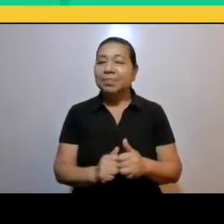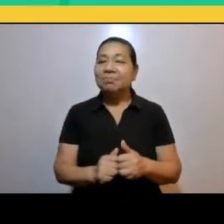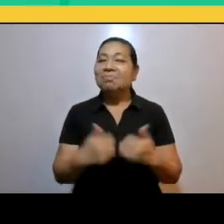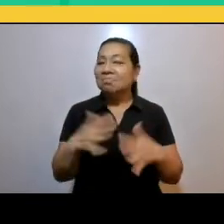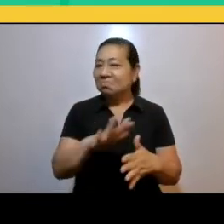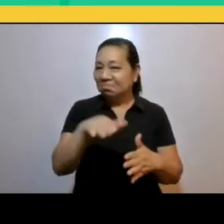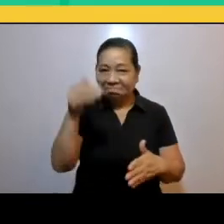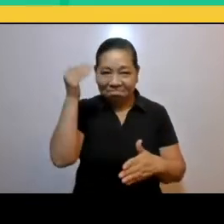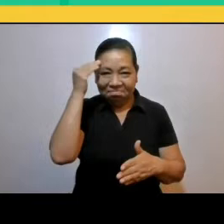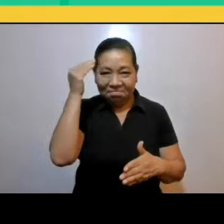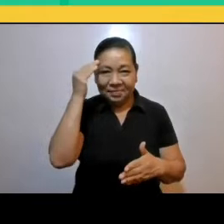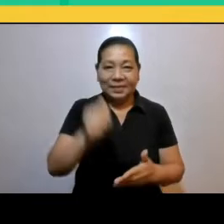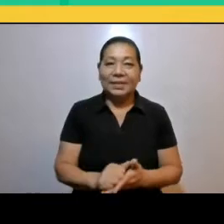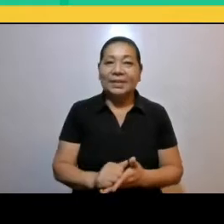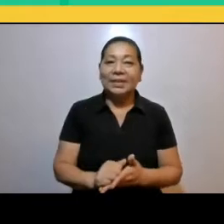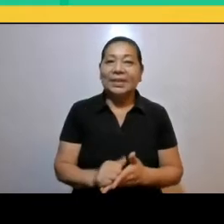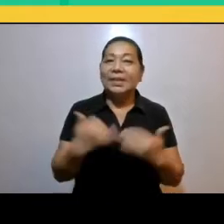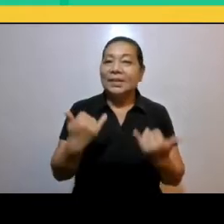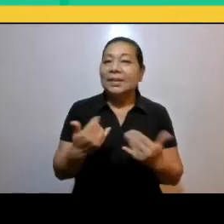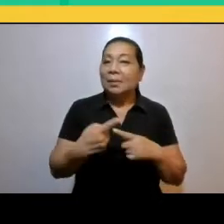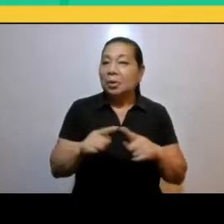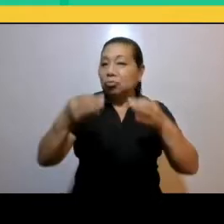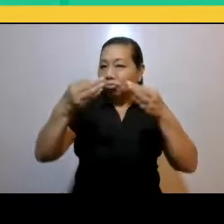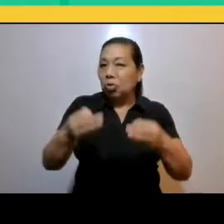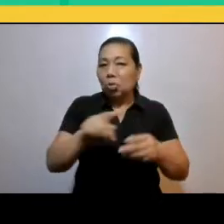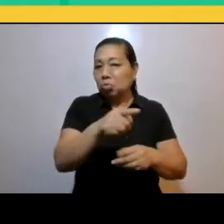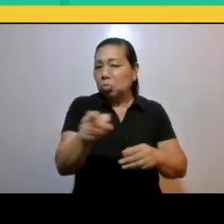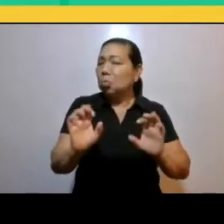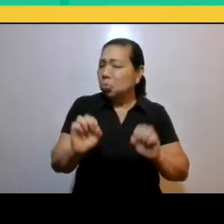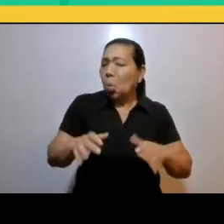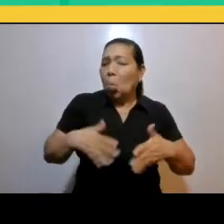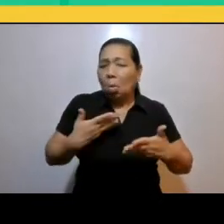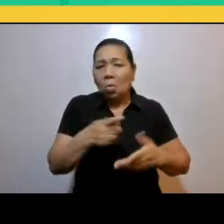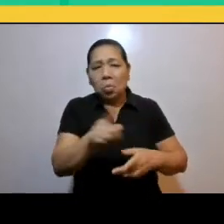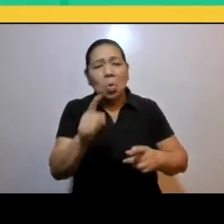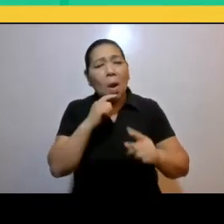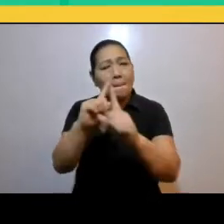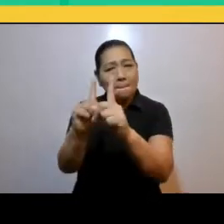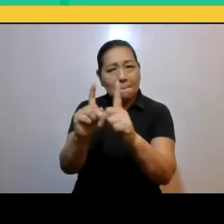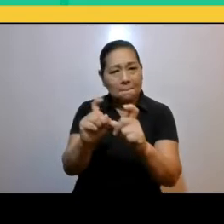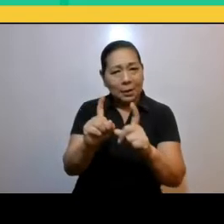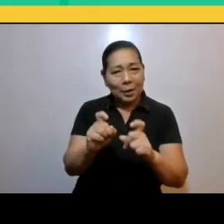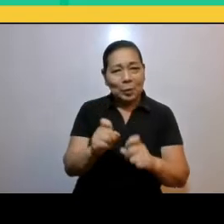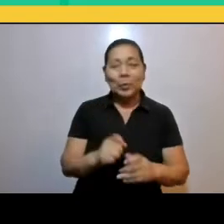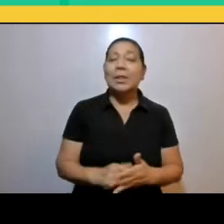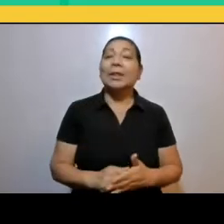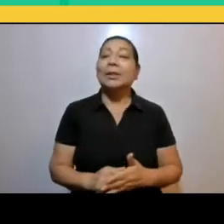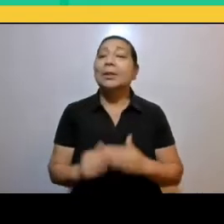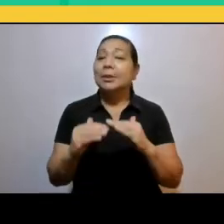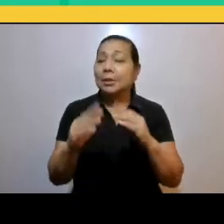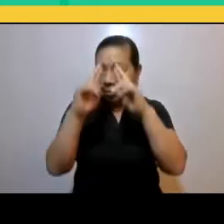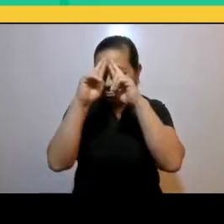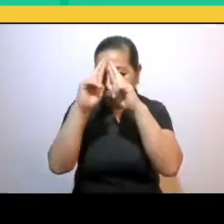saben, este es un espacio seguro en donde ustedes pueden hacer las preguntas que deseen hacer, siempre en el marco del